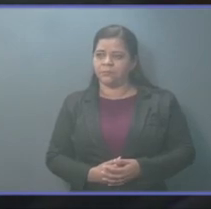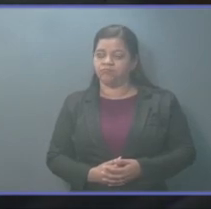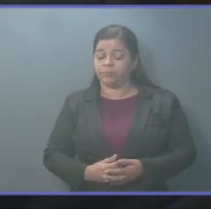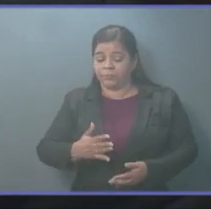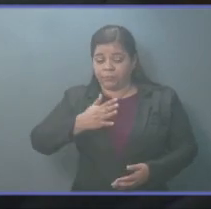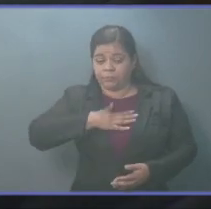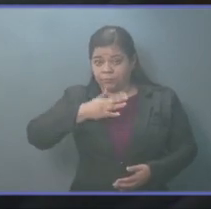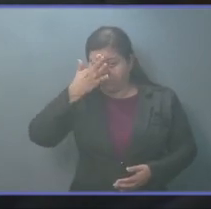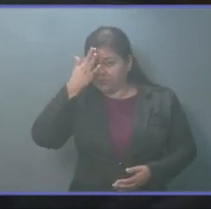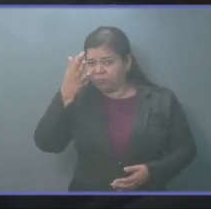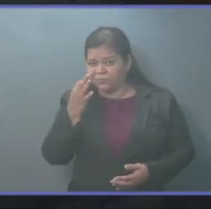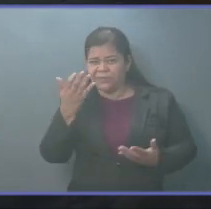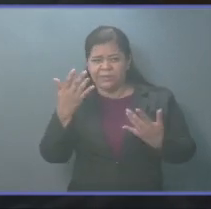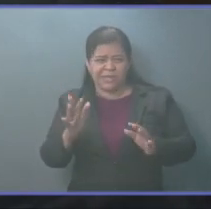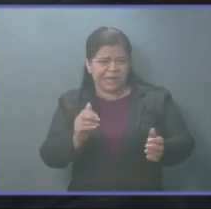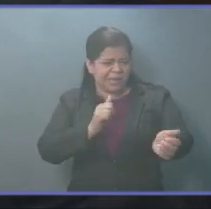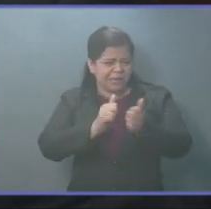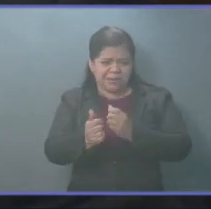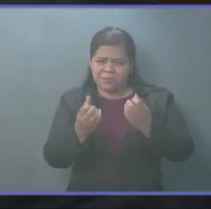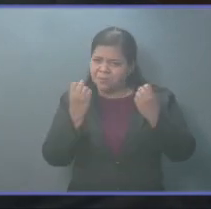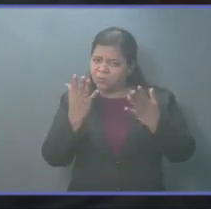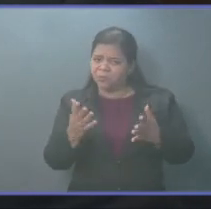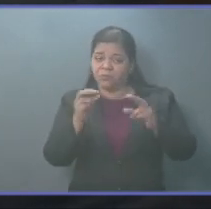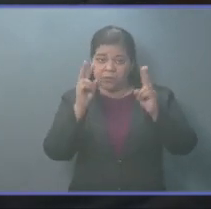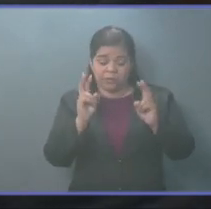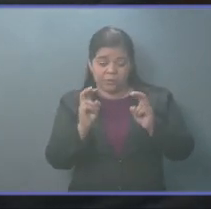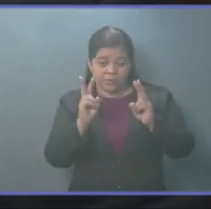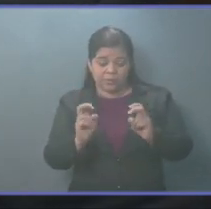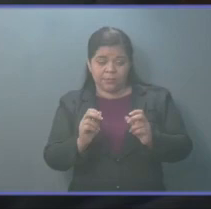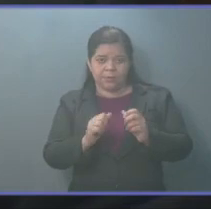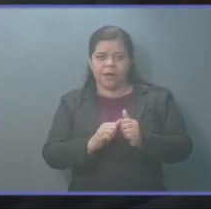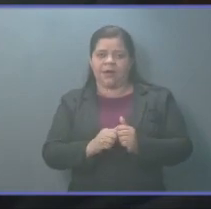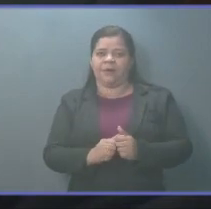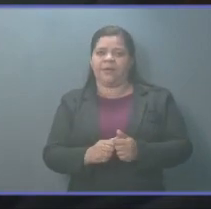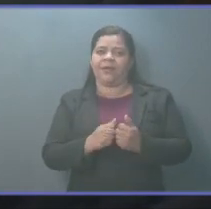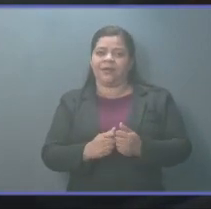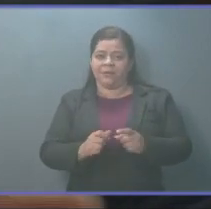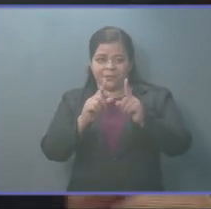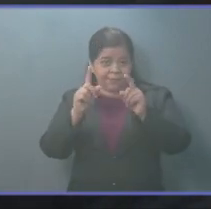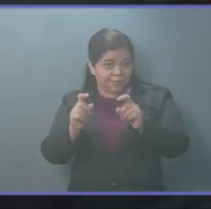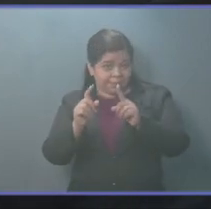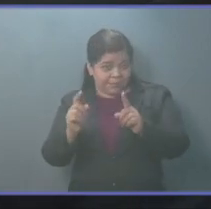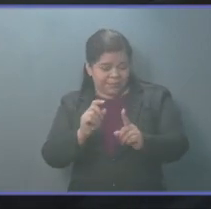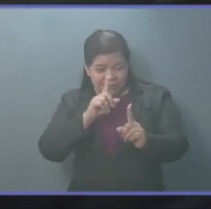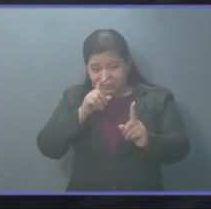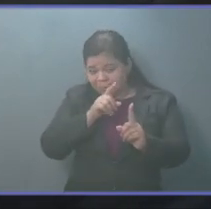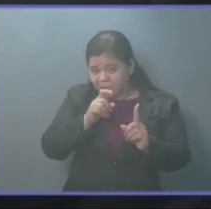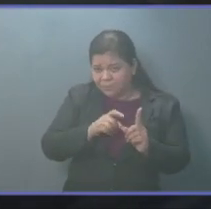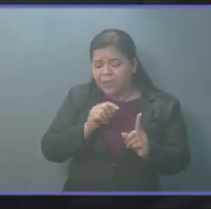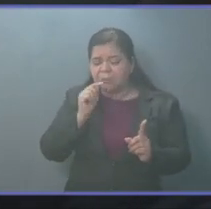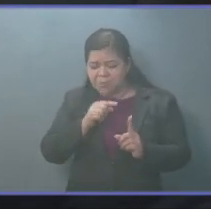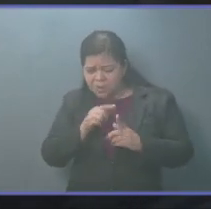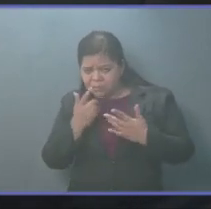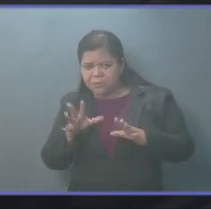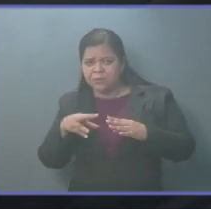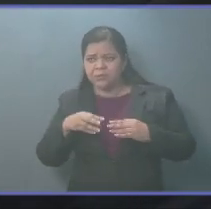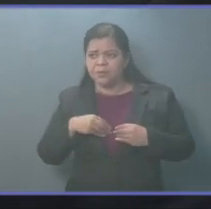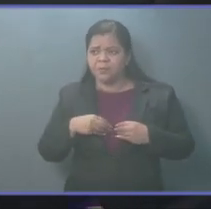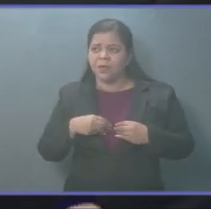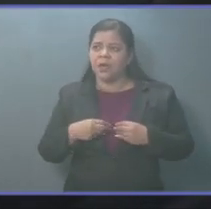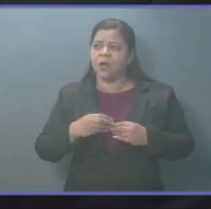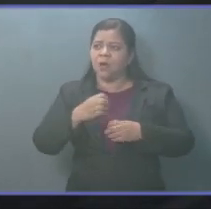Creo que hemos avanzado bastante en el tema de la interpelación. Se ha aceptado que participaron